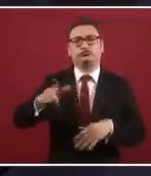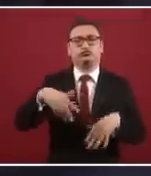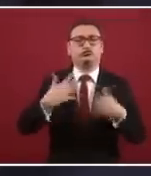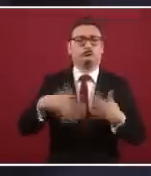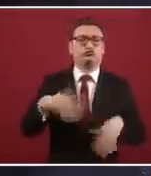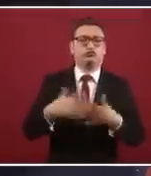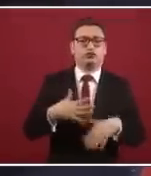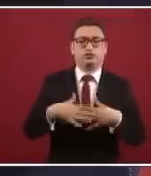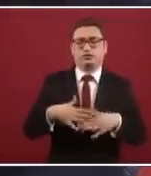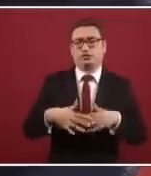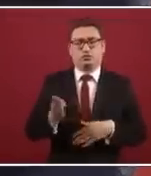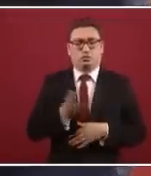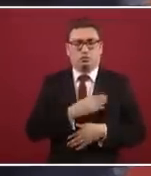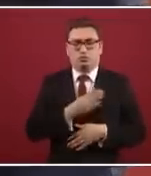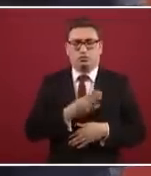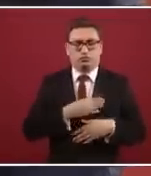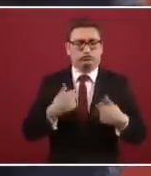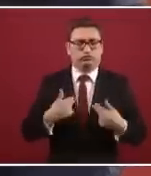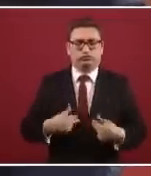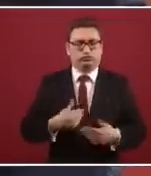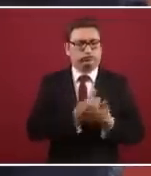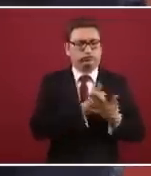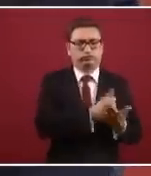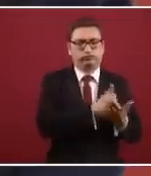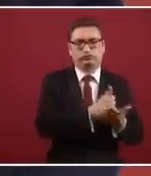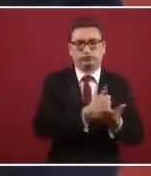eminentemente humanitaria,